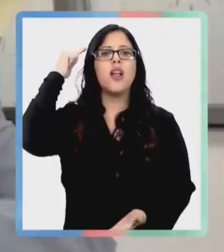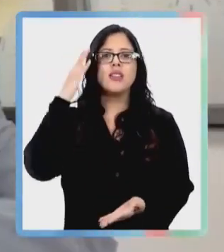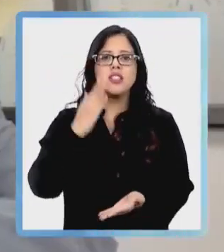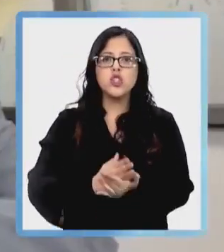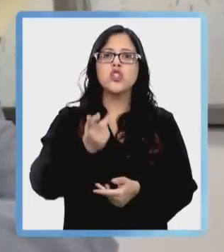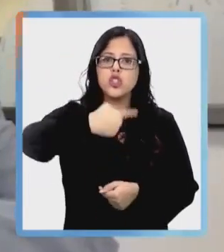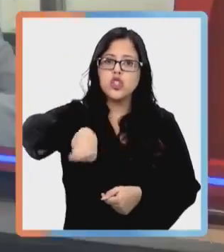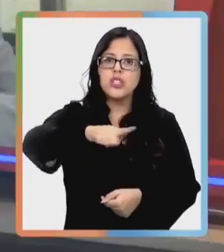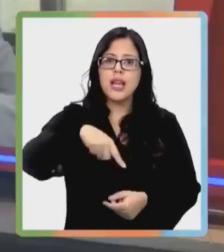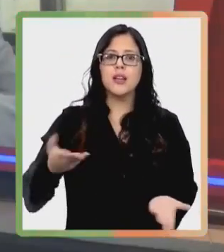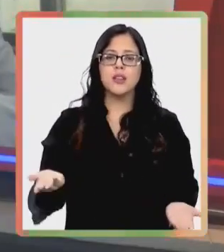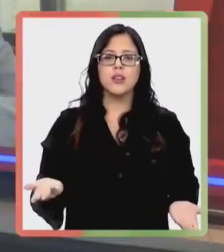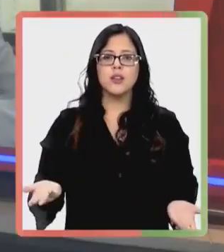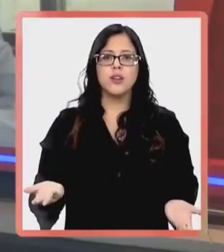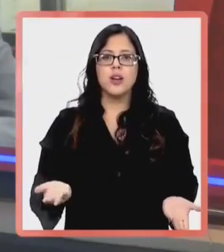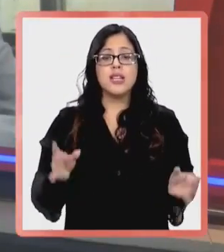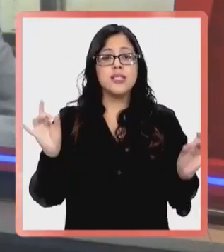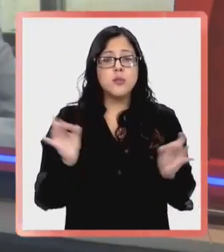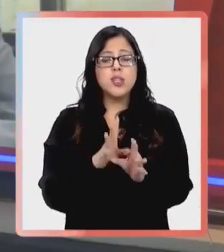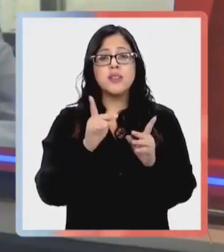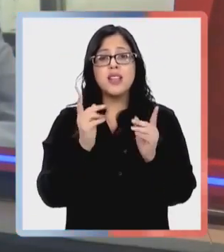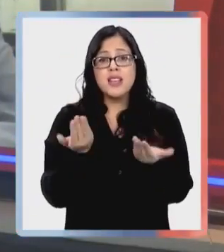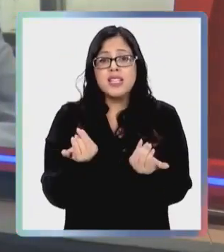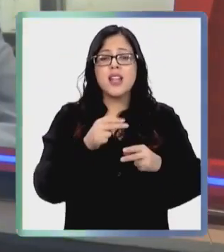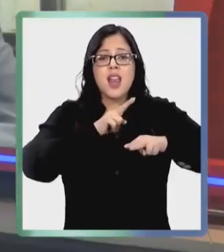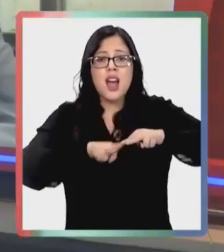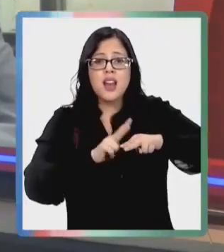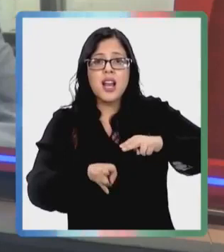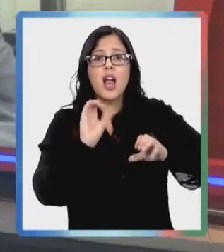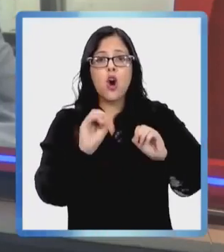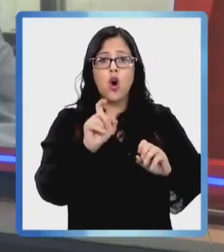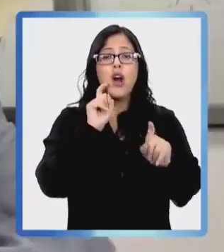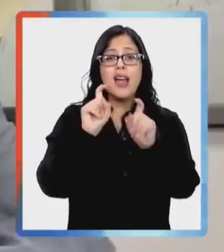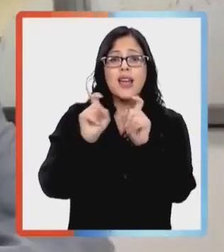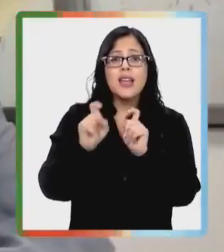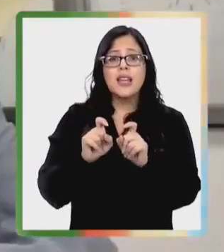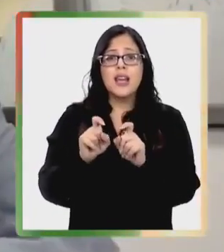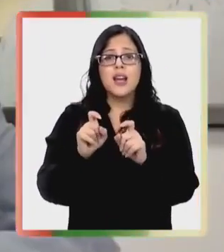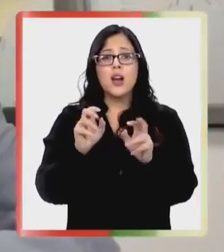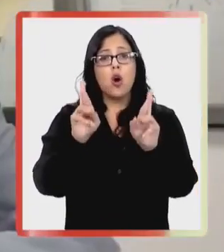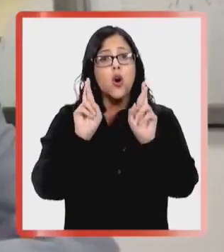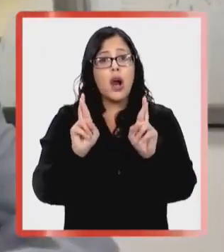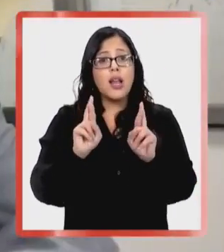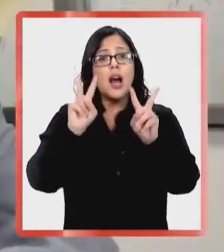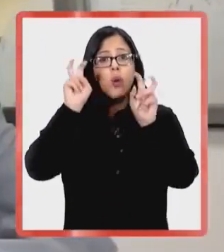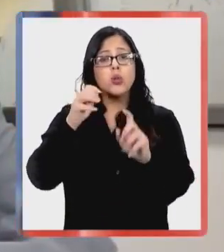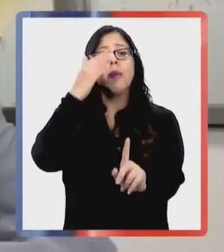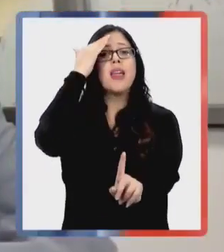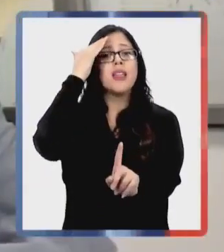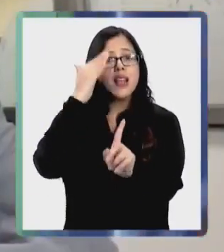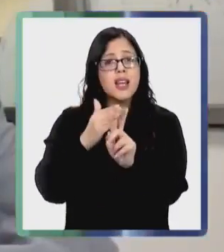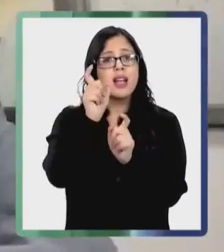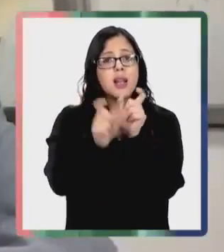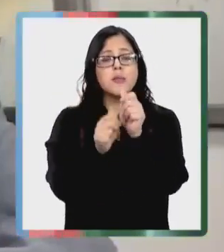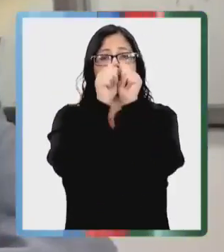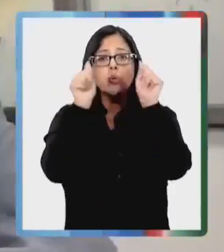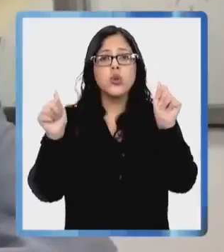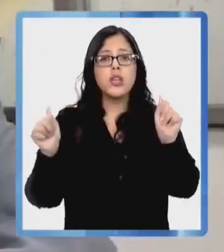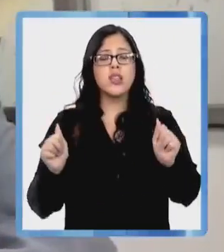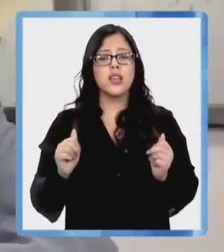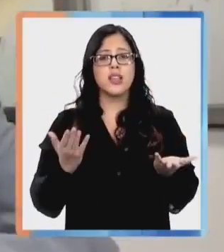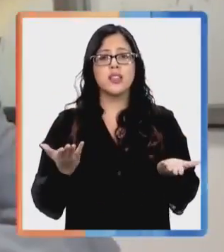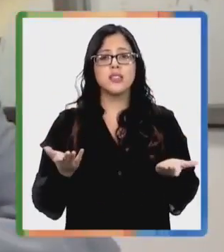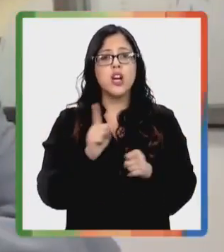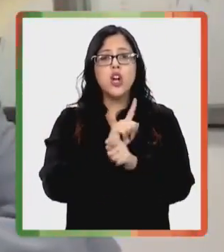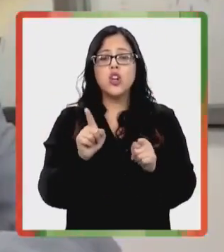las decisiones que toma y si hay que hacer alguna corrección o alguna crítica, ojalá que se haga una crítica directa a la autoridad o